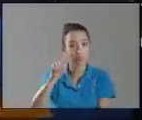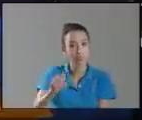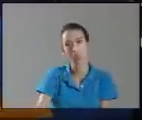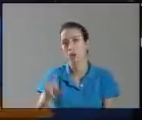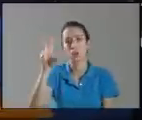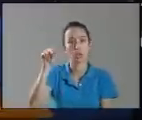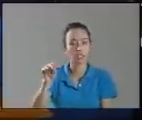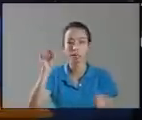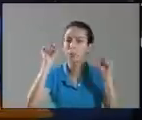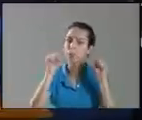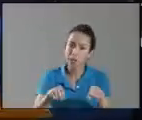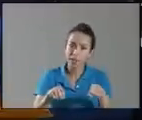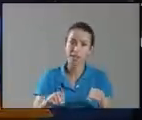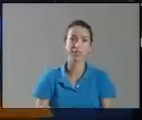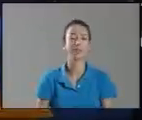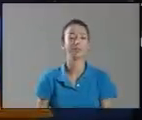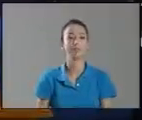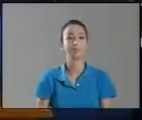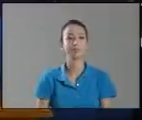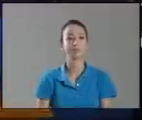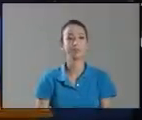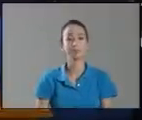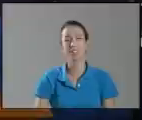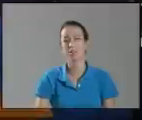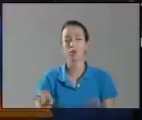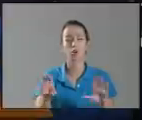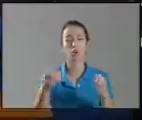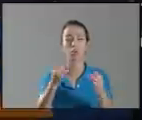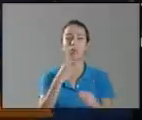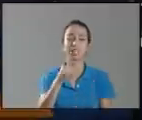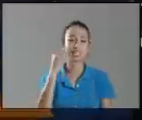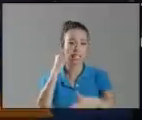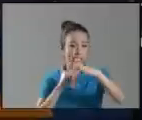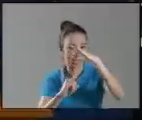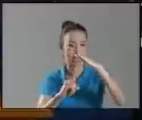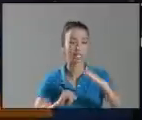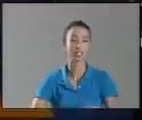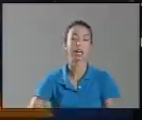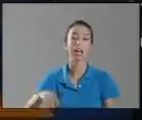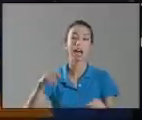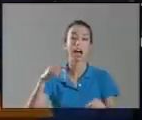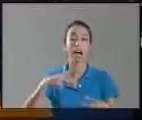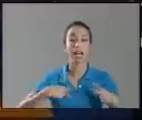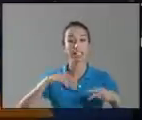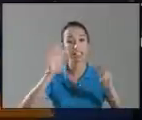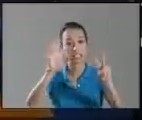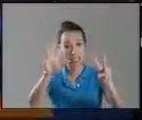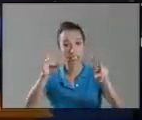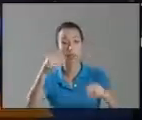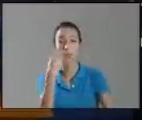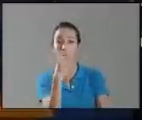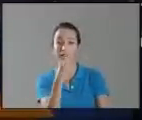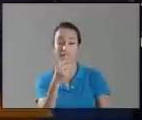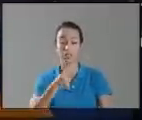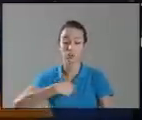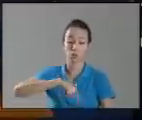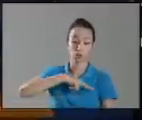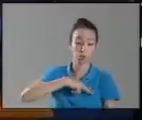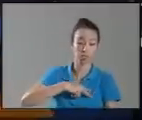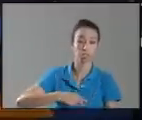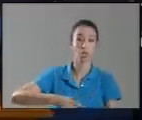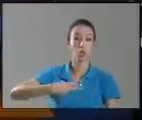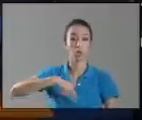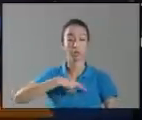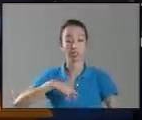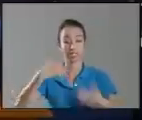No se puede, hermano, perdóneme, pero no se puede. ¿Cómo le vamos a decir a Dios? No. Como dice Isaías, ¿verdad?